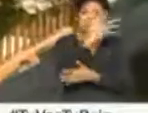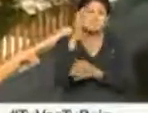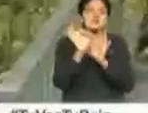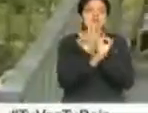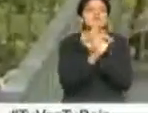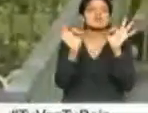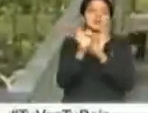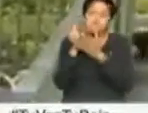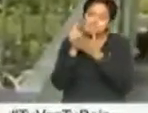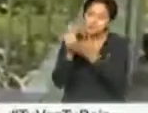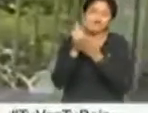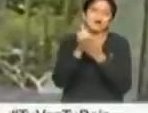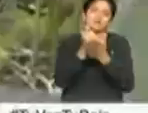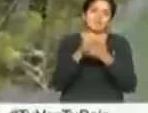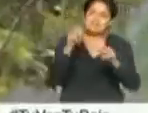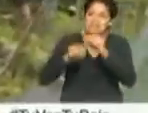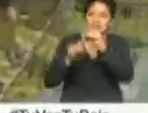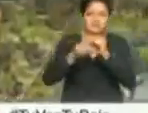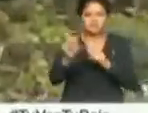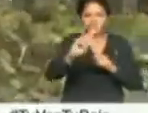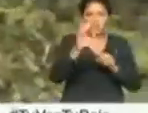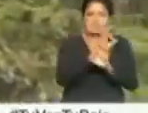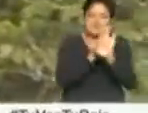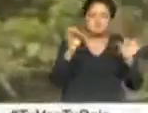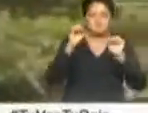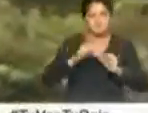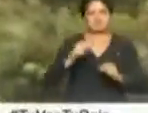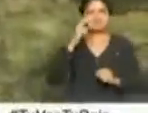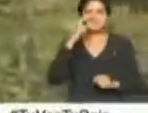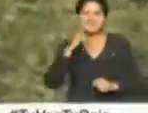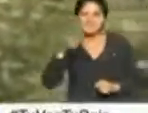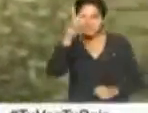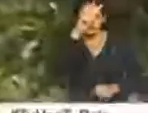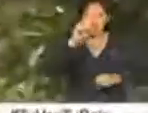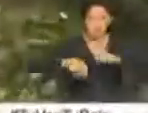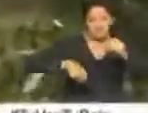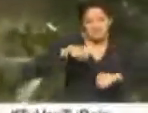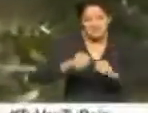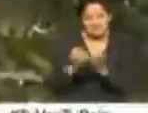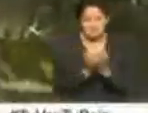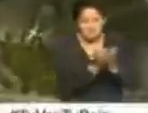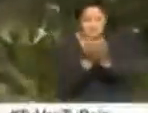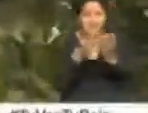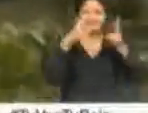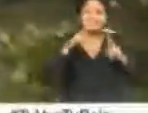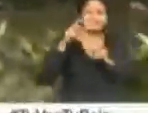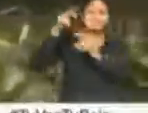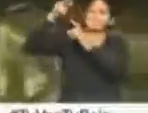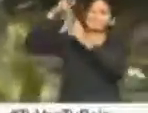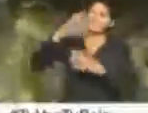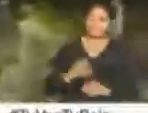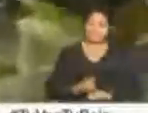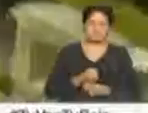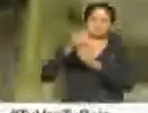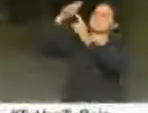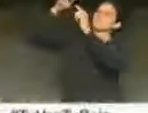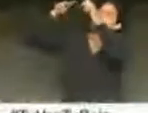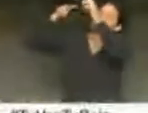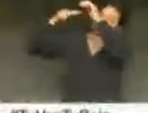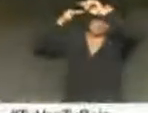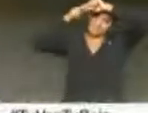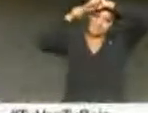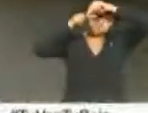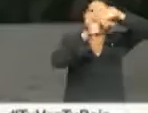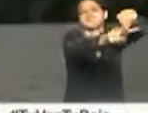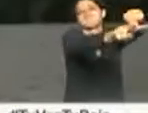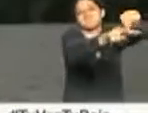ambiente para la realización de actividades turísticas como paseos en bicicleta y canoa, o el canopy, un vuelo a 20 metros de